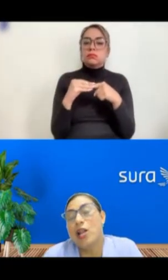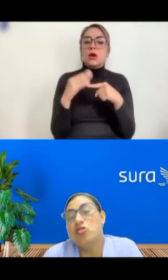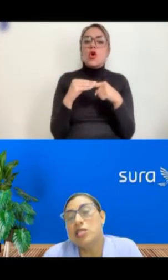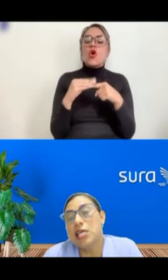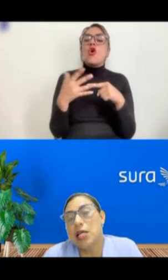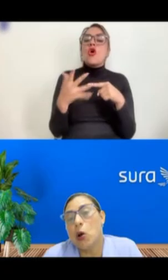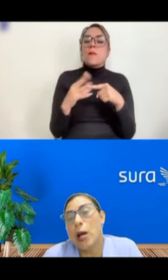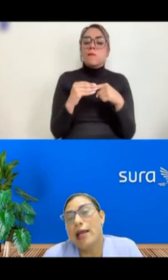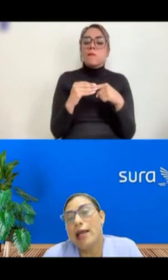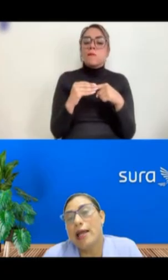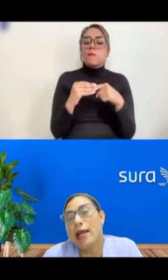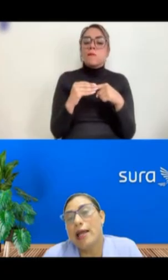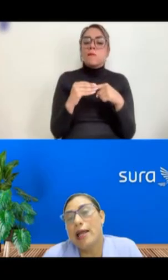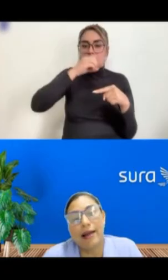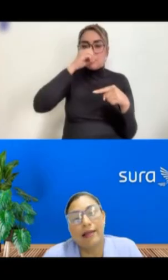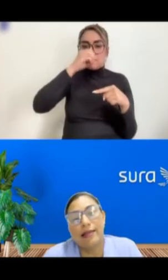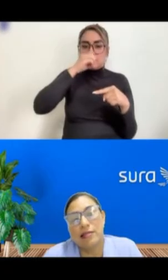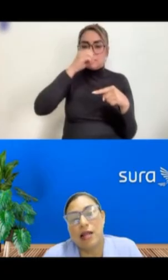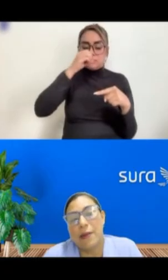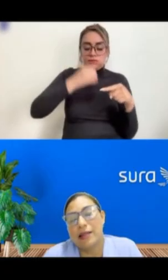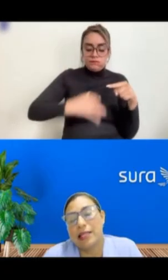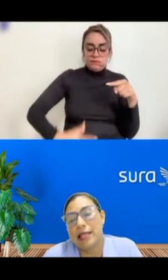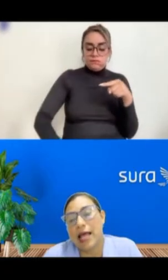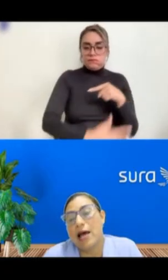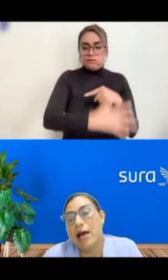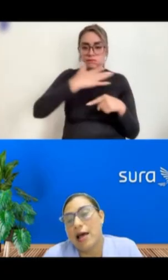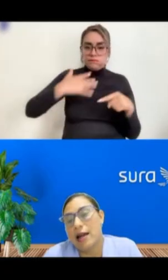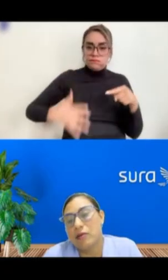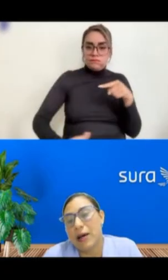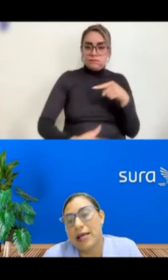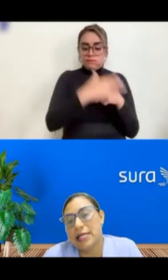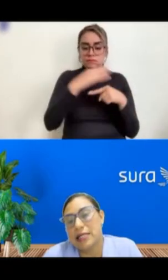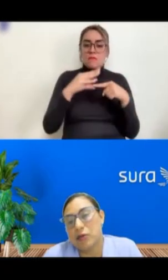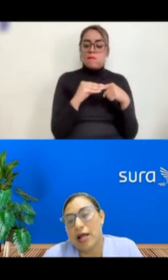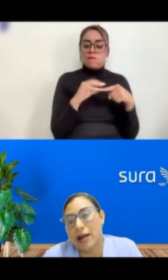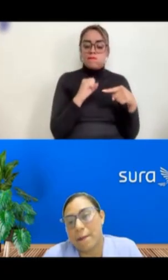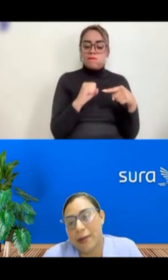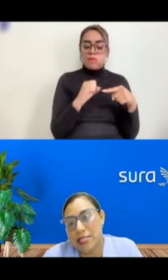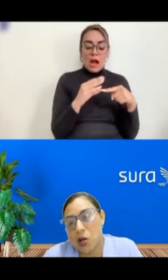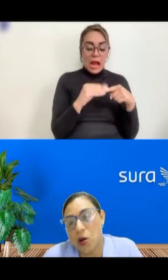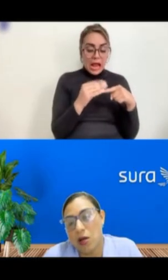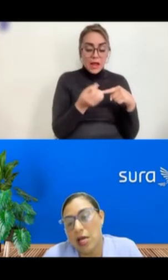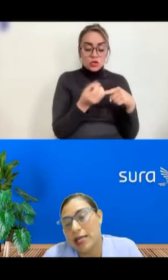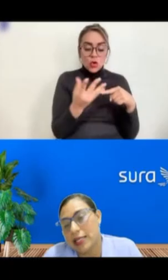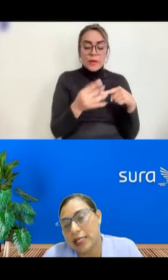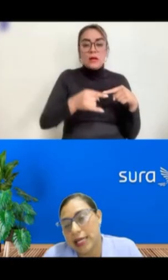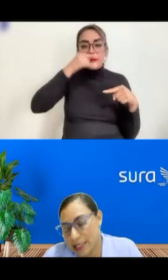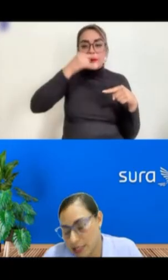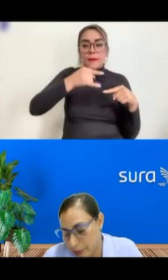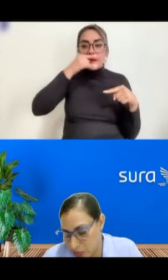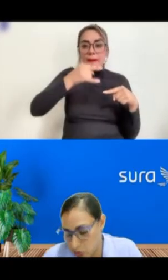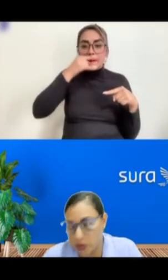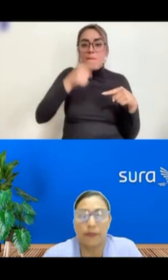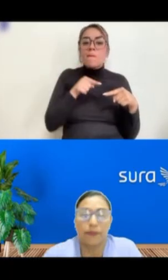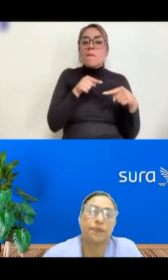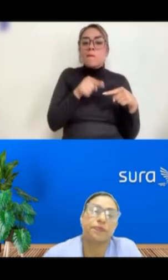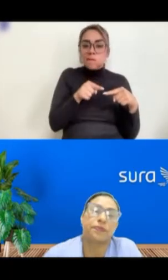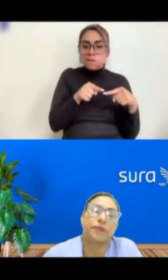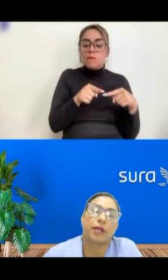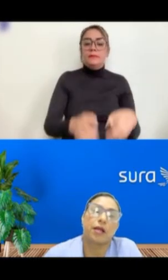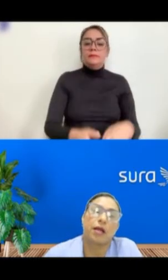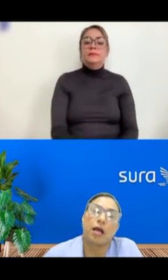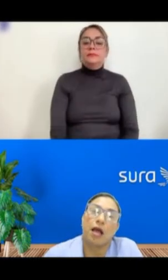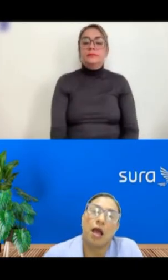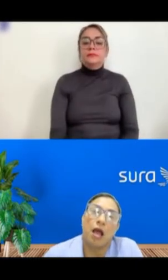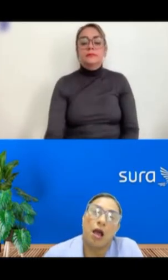está el oxígeno en la sangre, es decir, la parte de nos va a decir tanto la respiración que tiene esa persona.